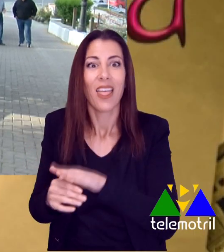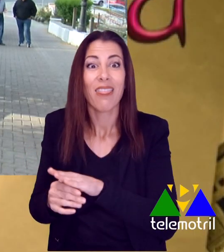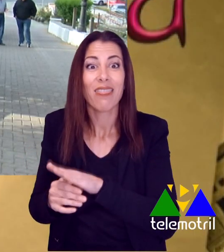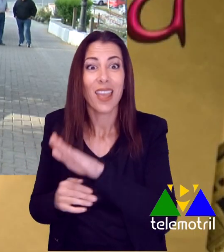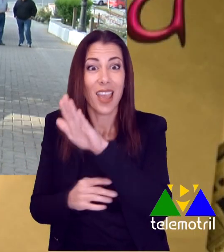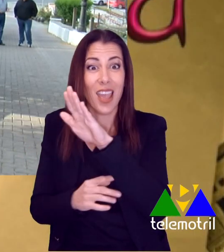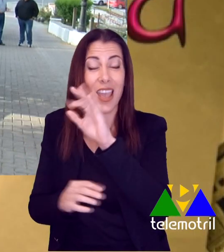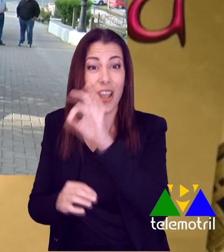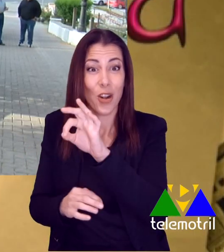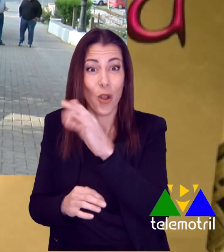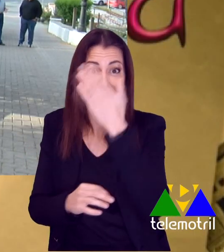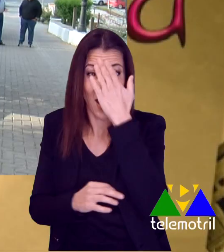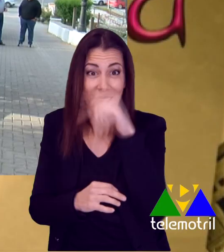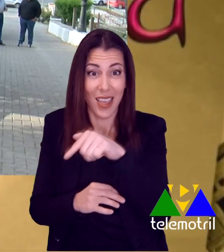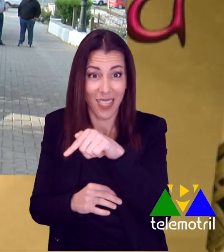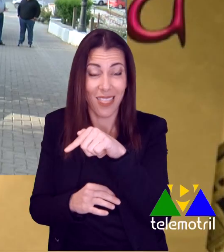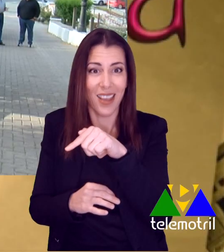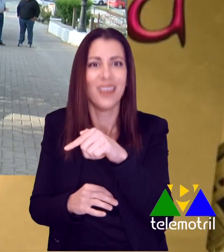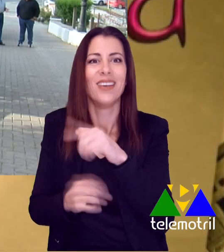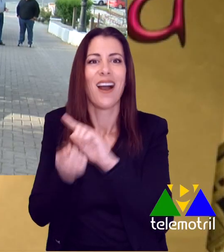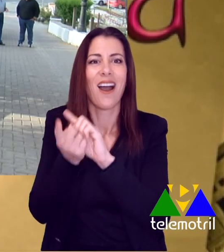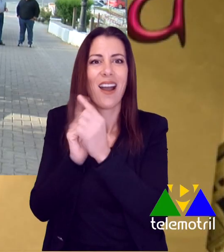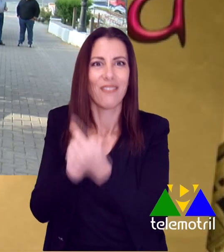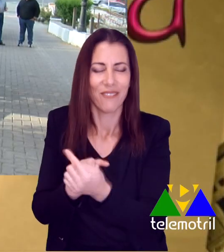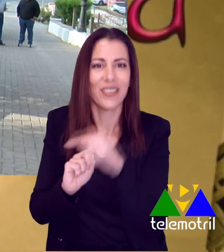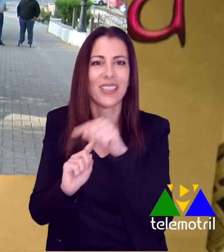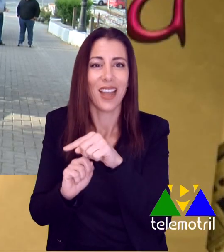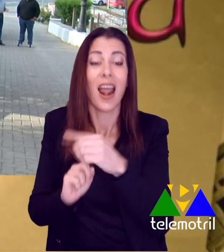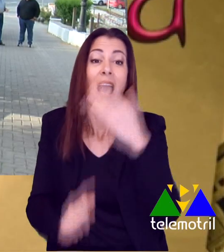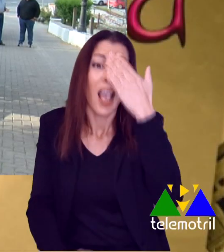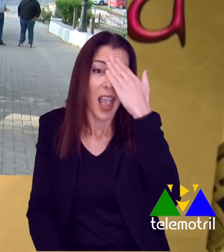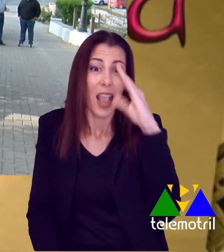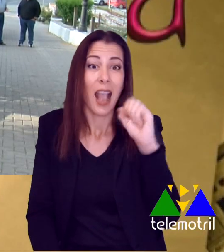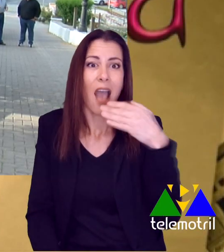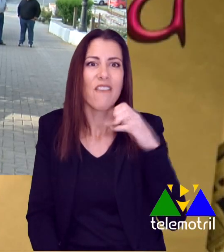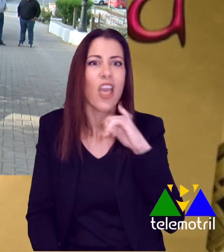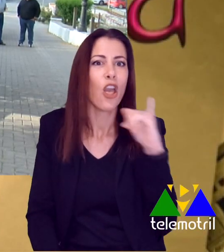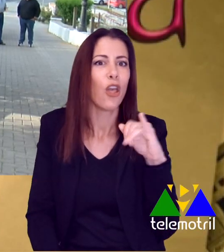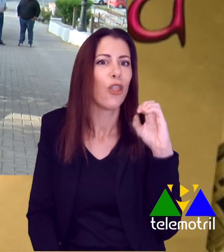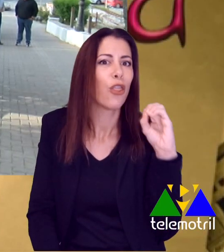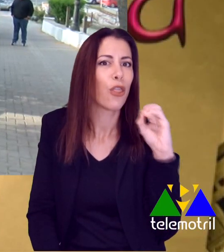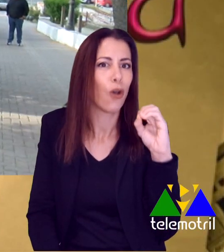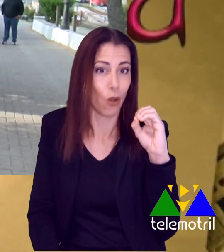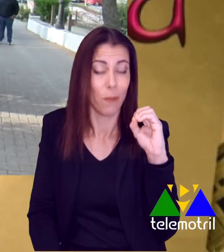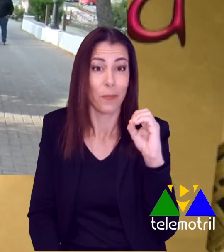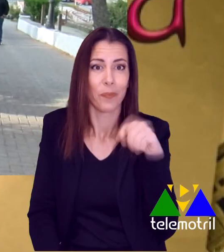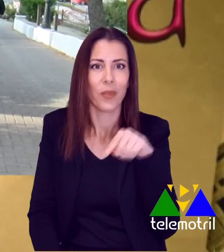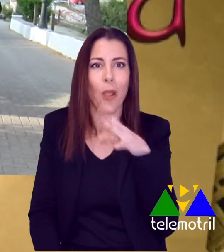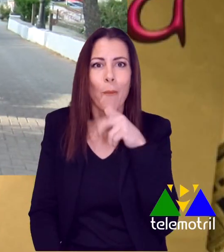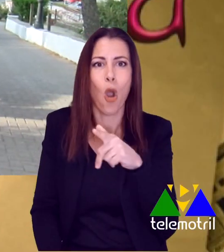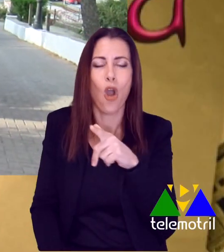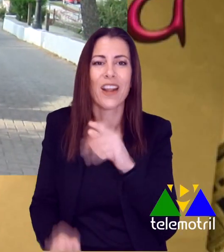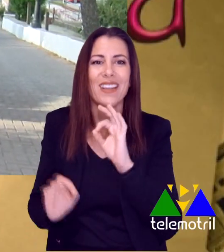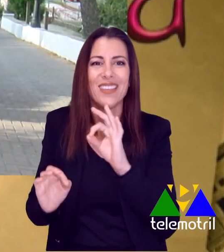Cabezo. El Cerro del Castillejo, Cerro del Cabezo. La palabra cabezo, de ahí viene el nombre, Virgen de la Cabeza. El Cerro